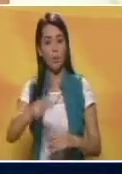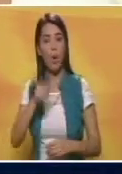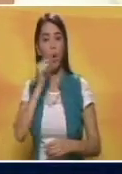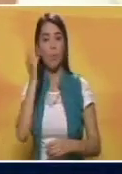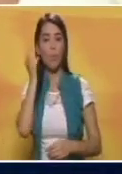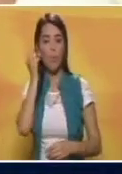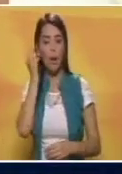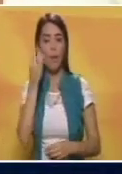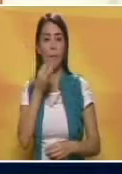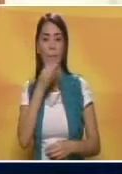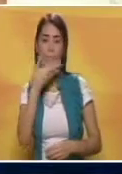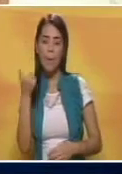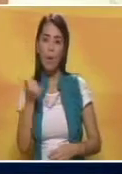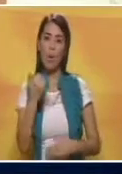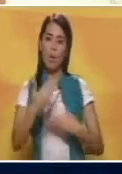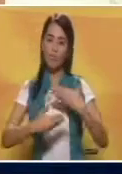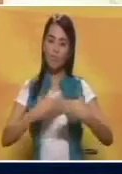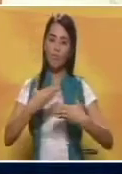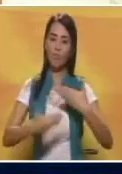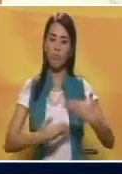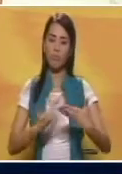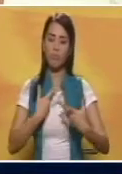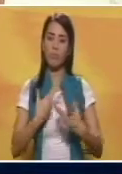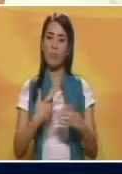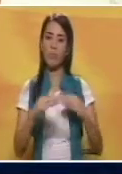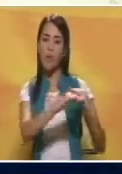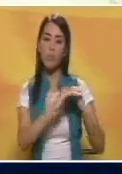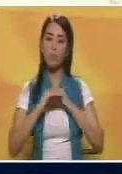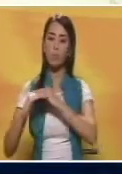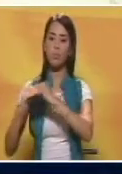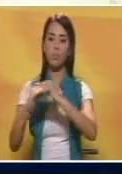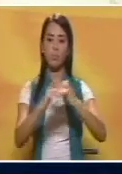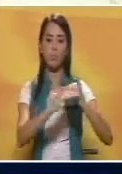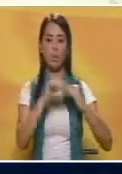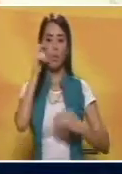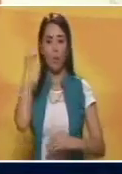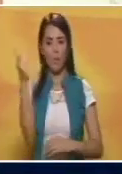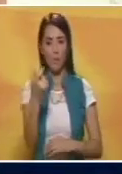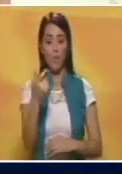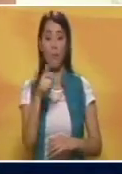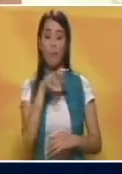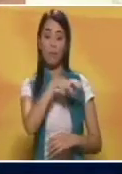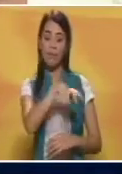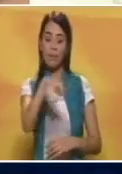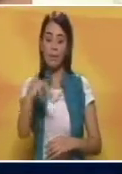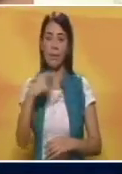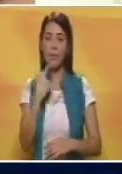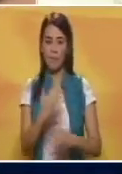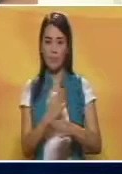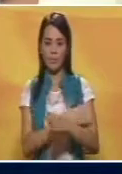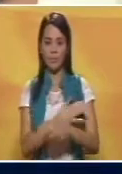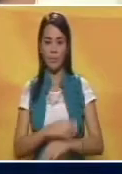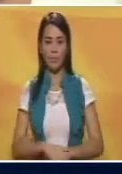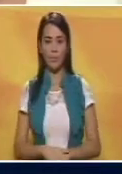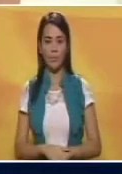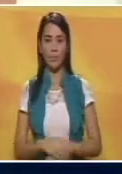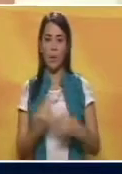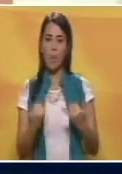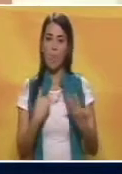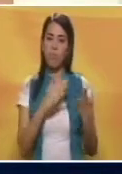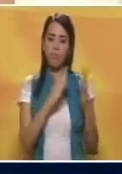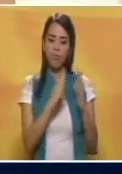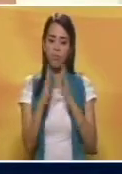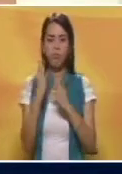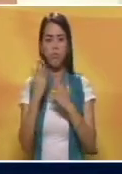por el bienestar el bien común de los pueblos de estos tres estados mencionados hemos estado organizando áreas